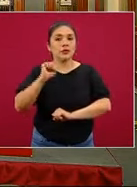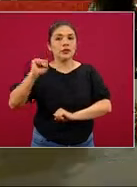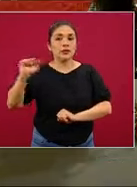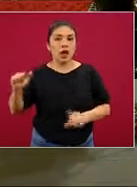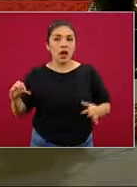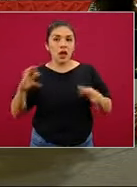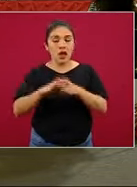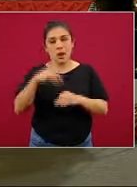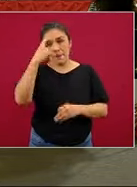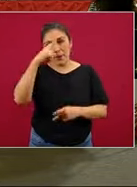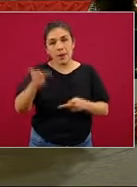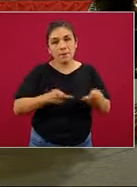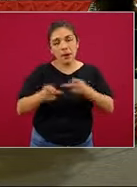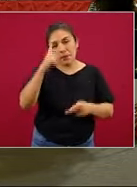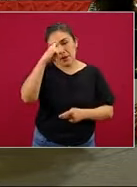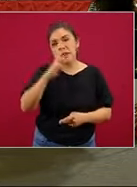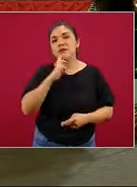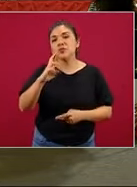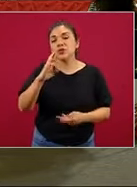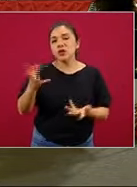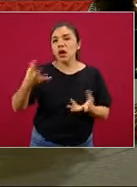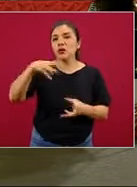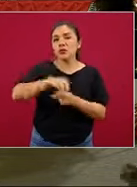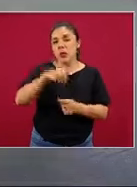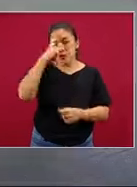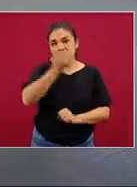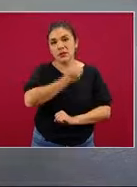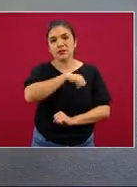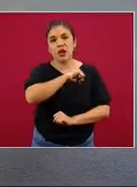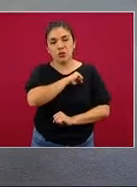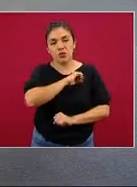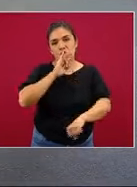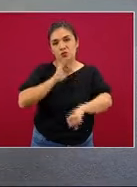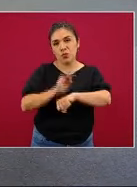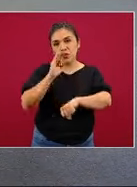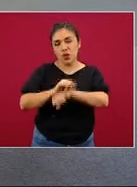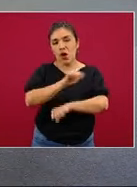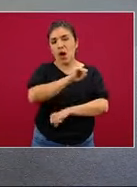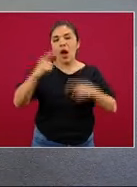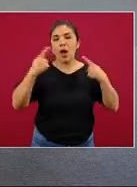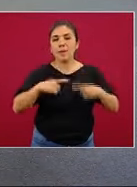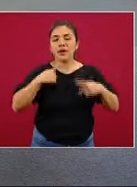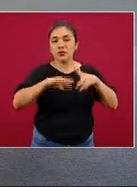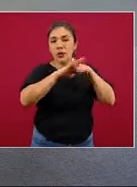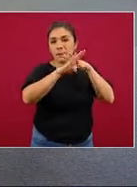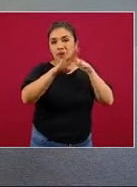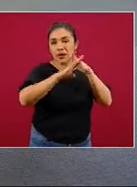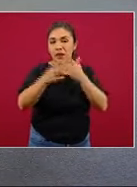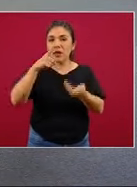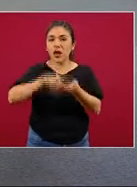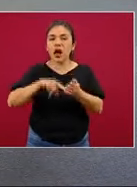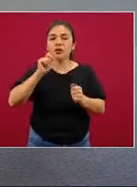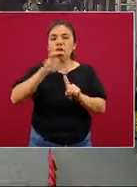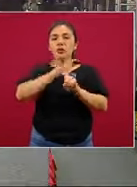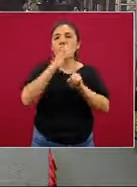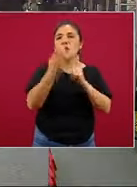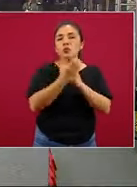Salud del Plan de Respuesta Integral a la Salud, a la protección de la salud de las personas migrantes dentro de la